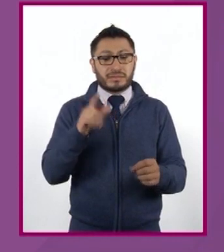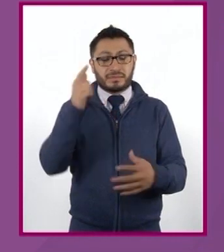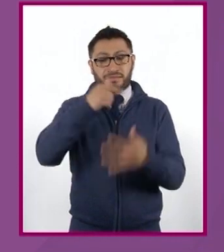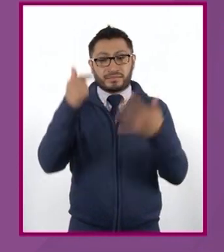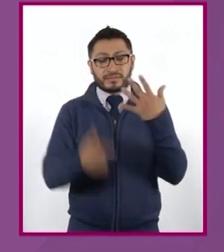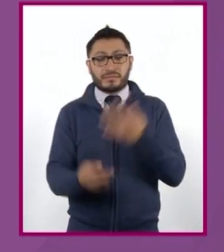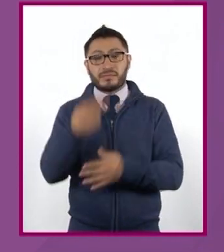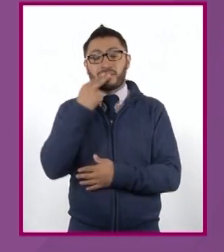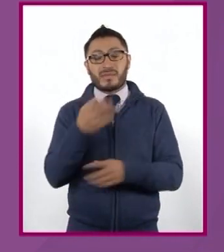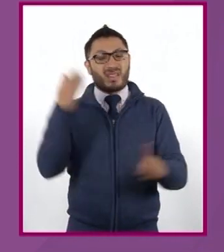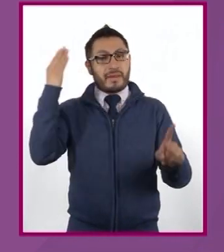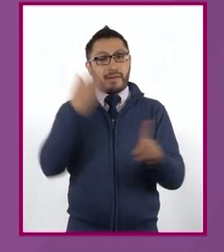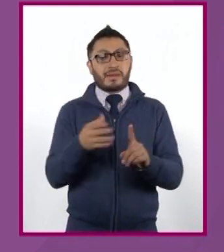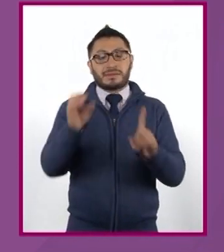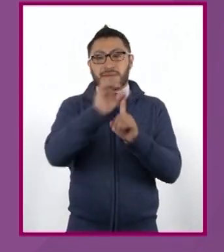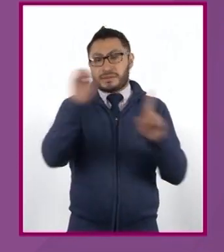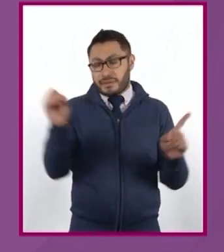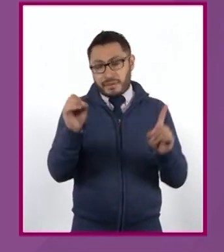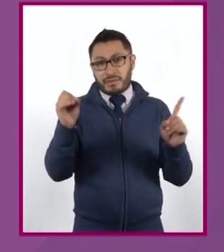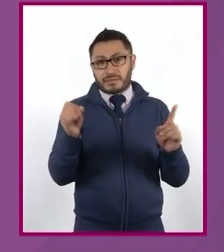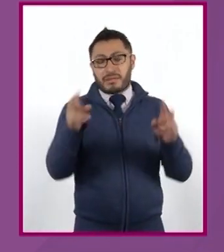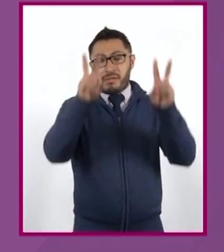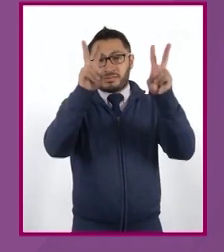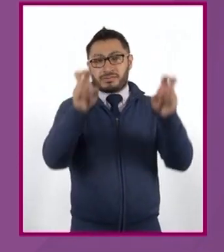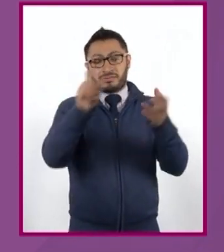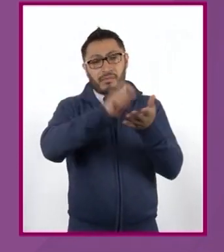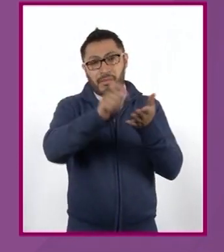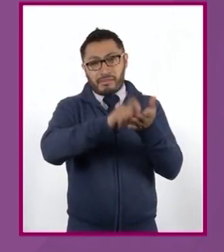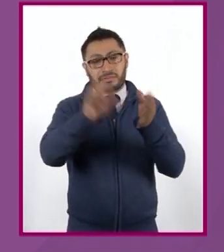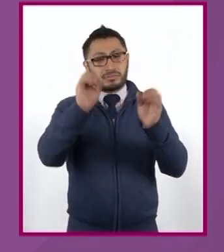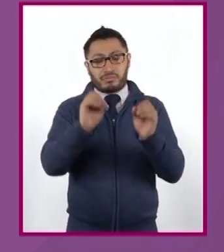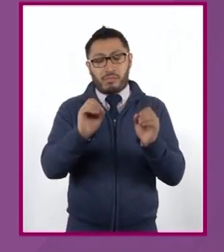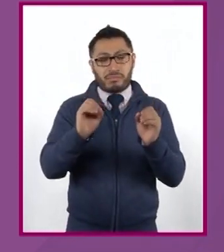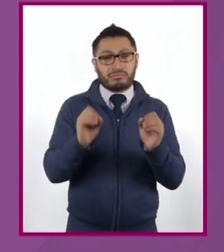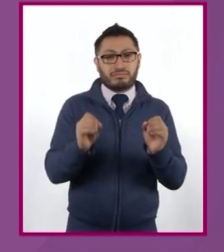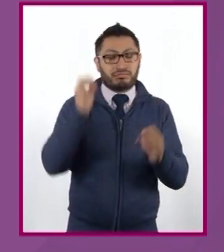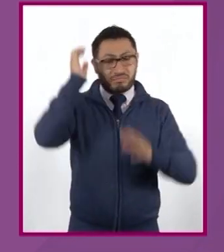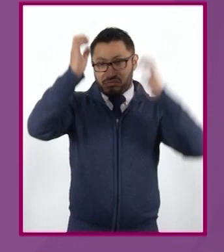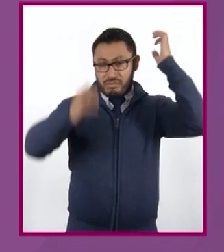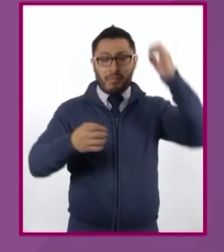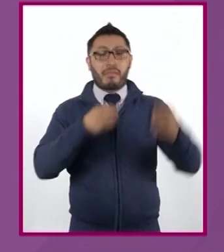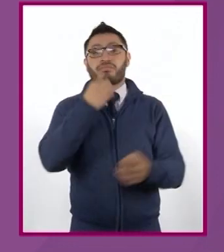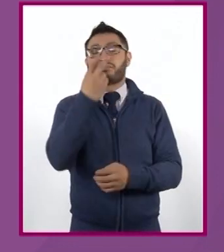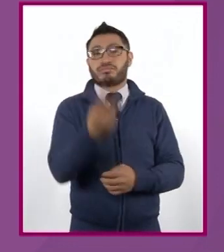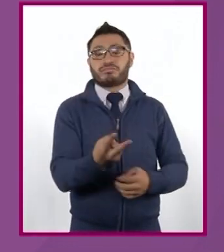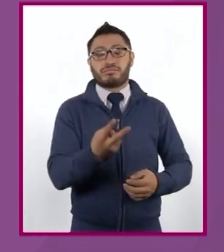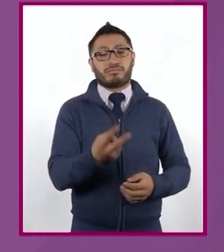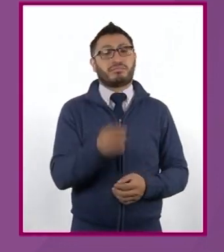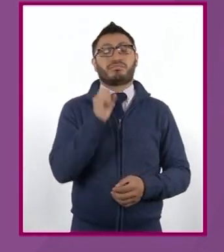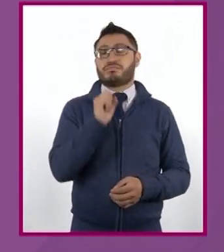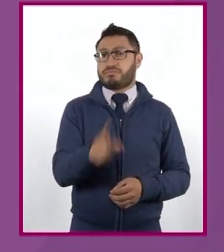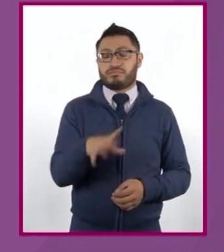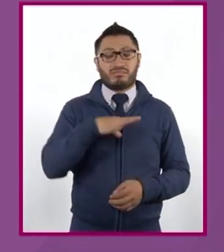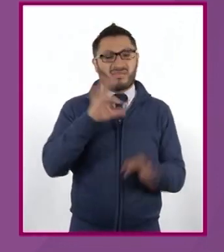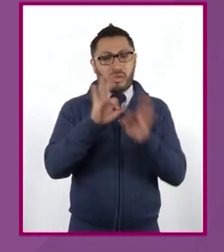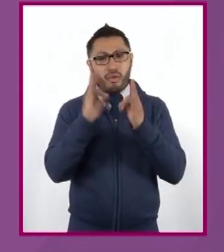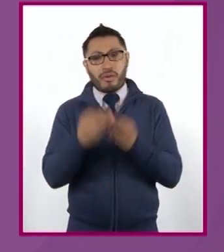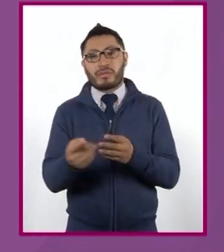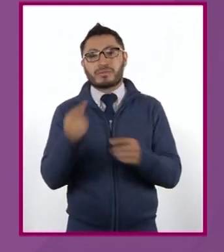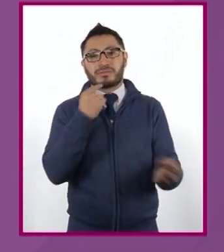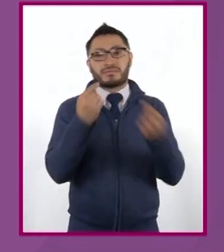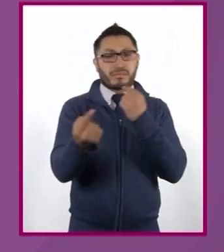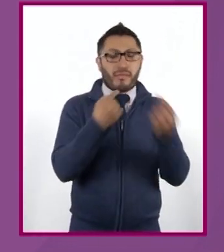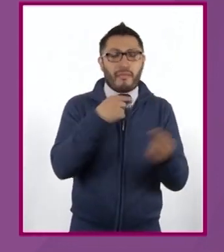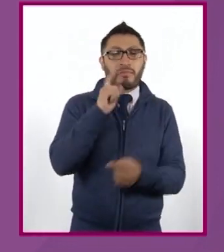la finalidad de organizar o estructurar un texto o bien una exposición oral. También existen estrategias discursivas,